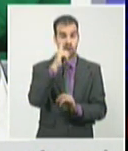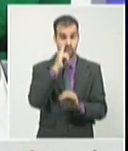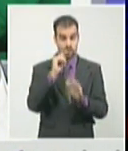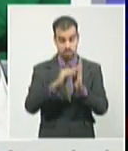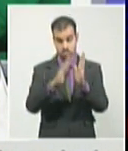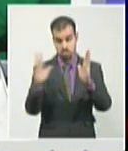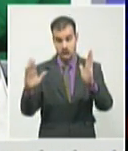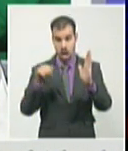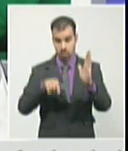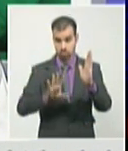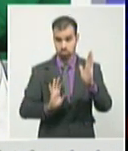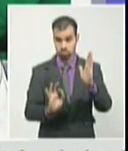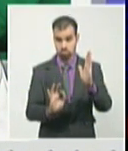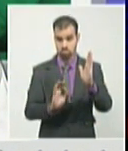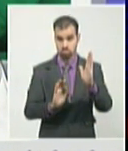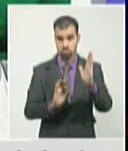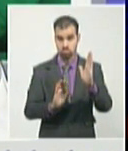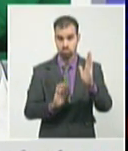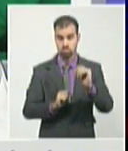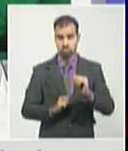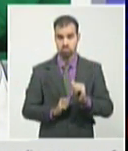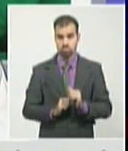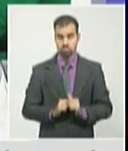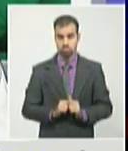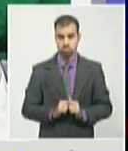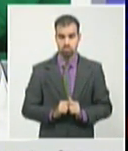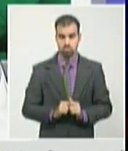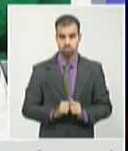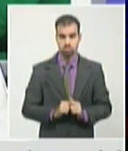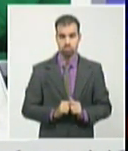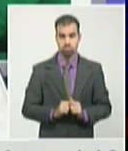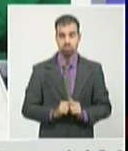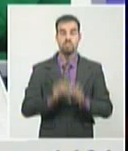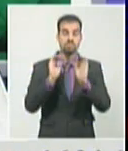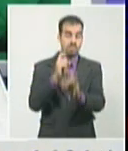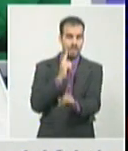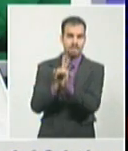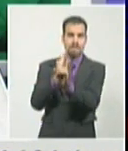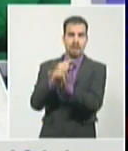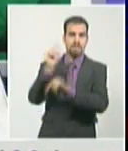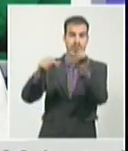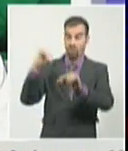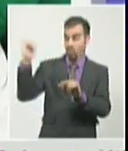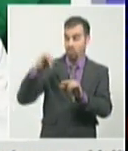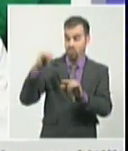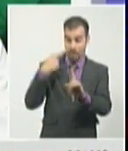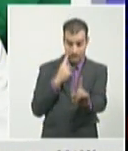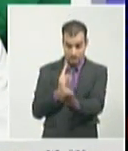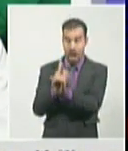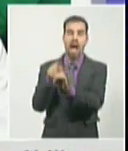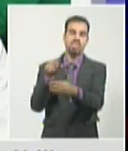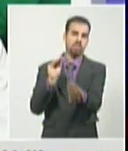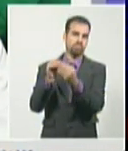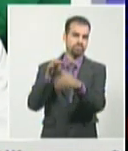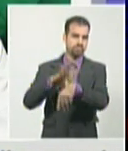vinculados su contagio con viajeros internacionales por la razón que explicado